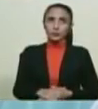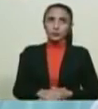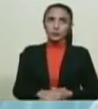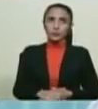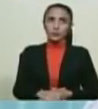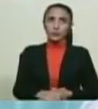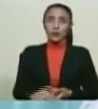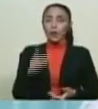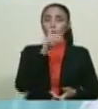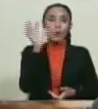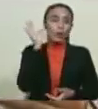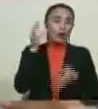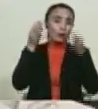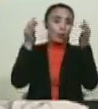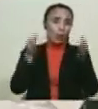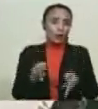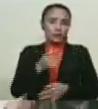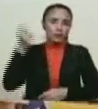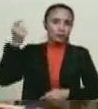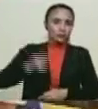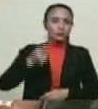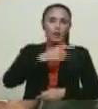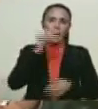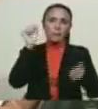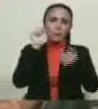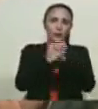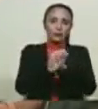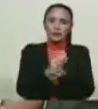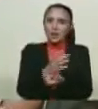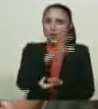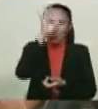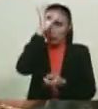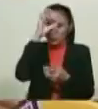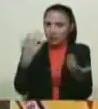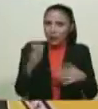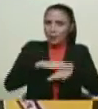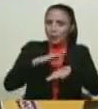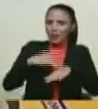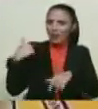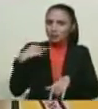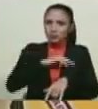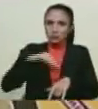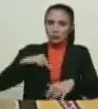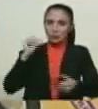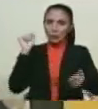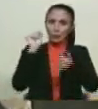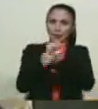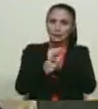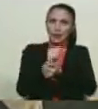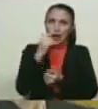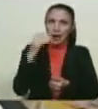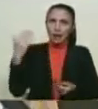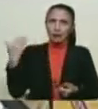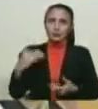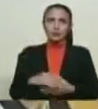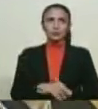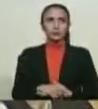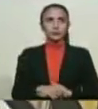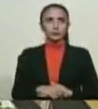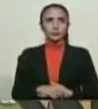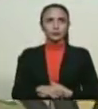retuvo injustamente desconociendo una medida que fue entregada por nuestro presidente en su